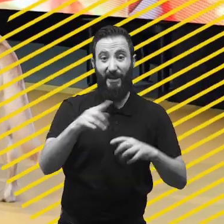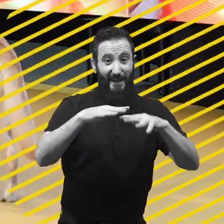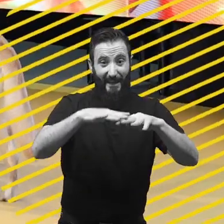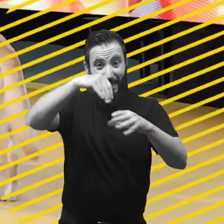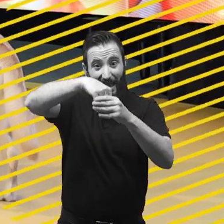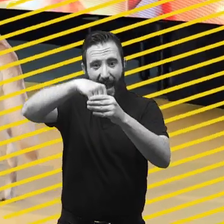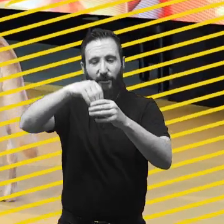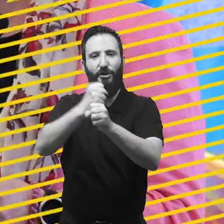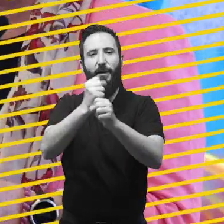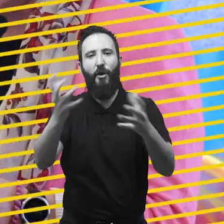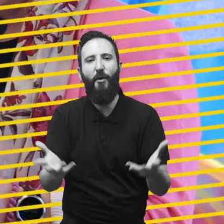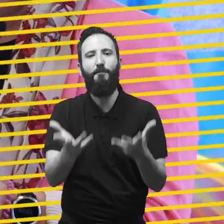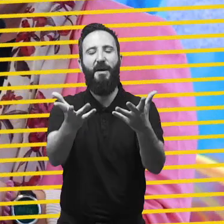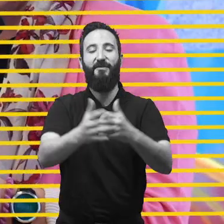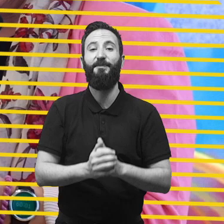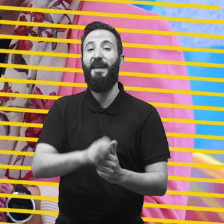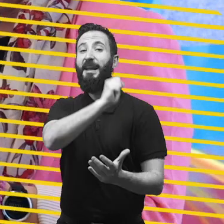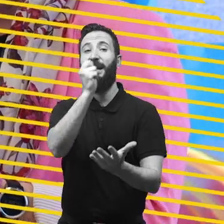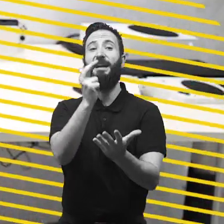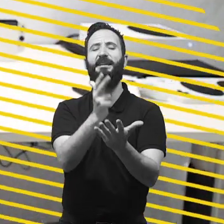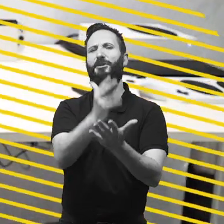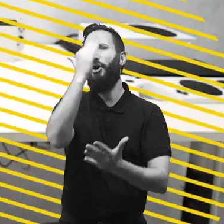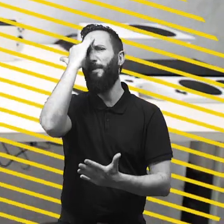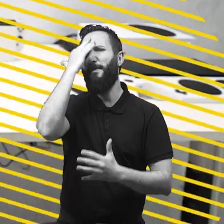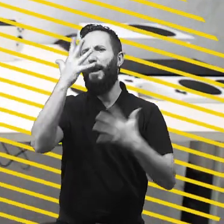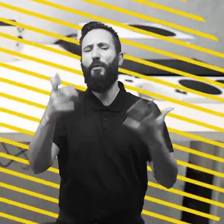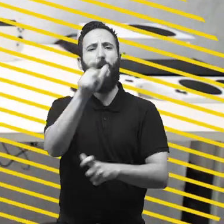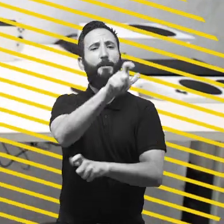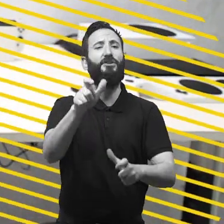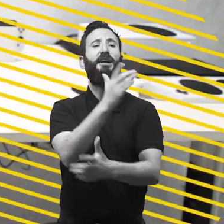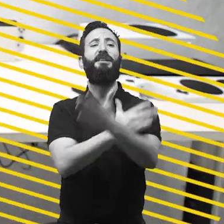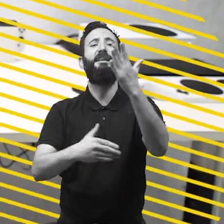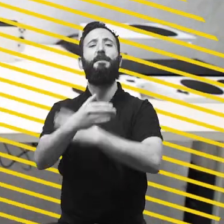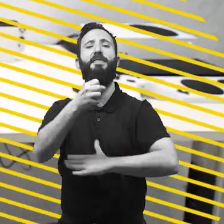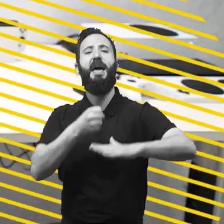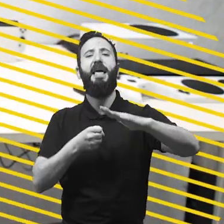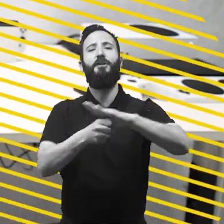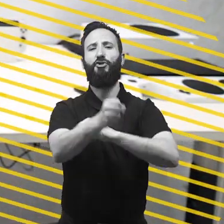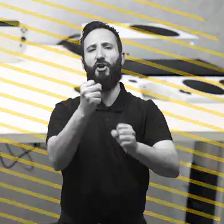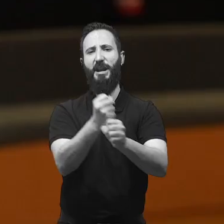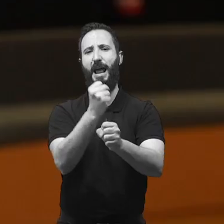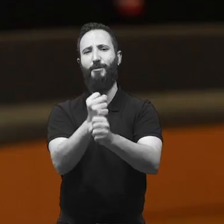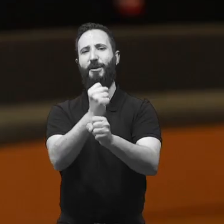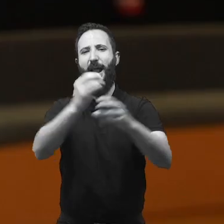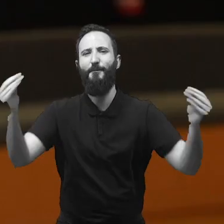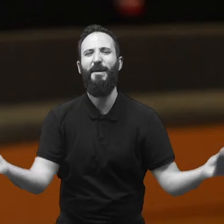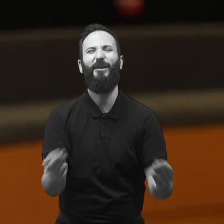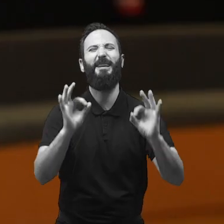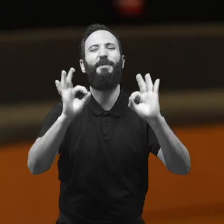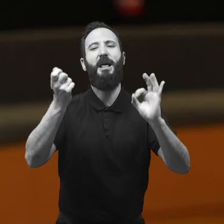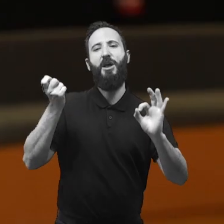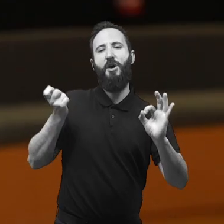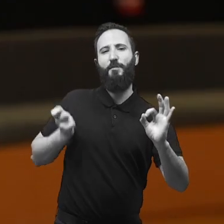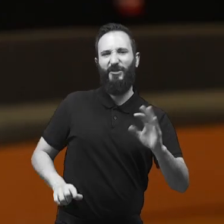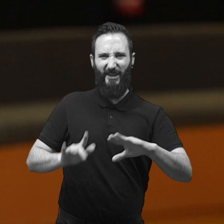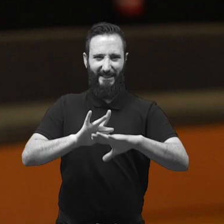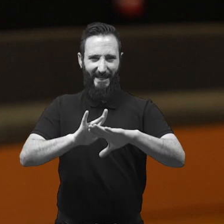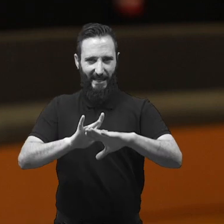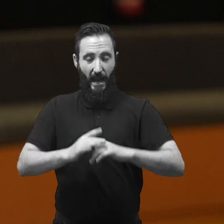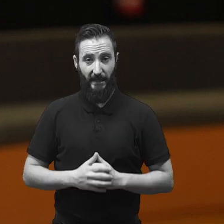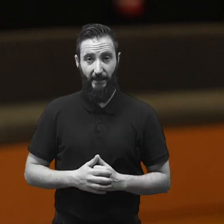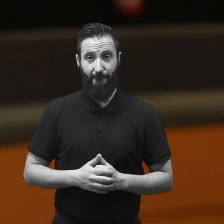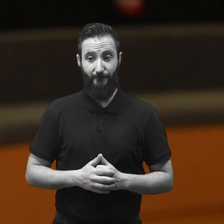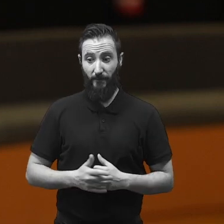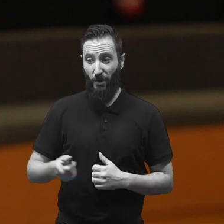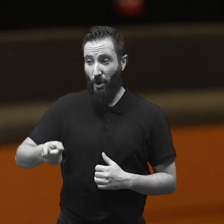principal reto es mejorar la inclusión laboral de personas con discapacidad en profesiones digitales. Nos hemos dado cuenta de que una vez